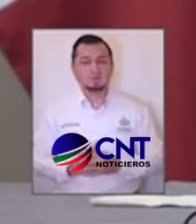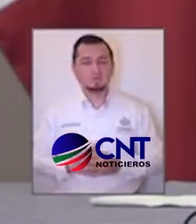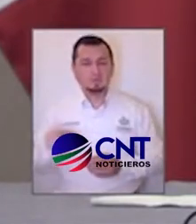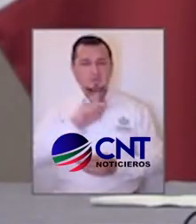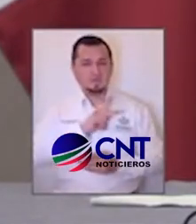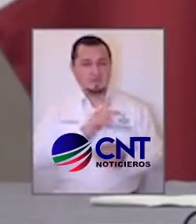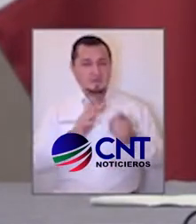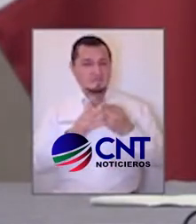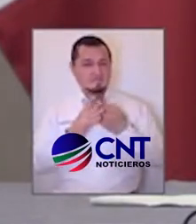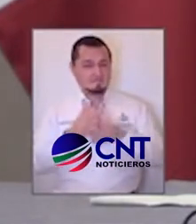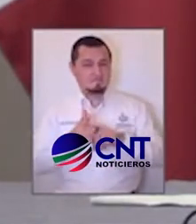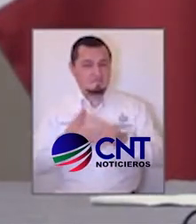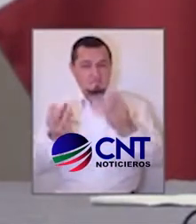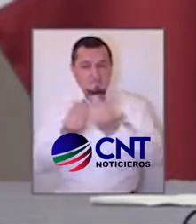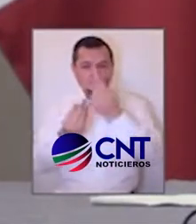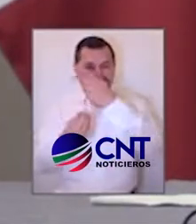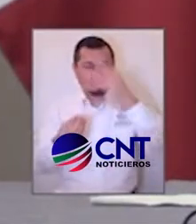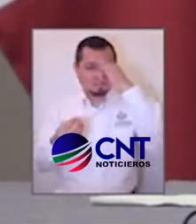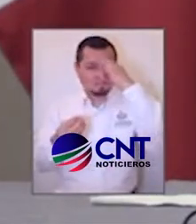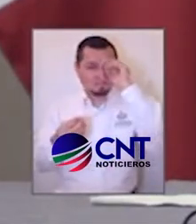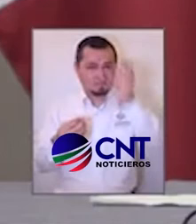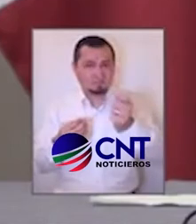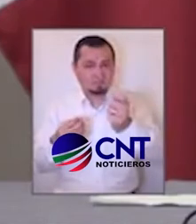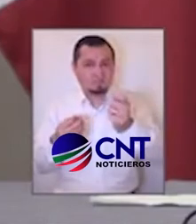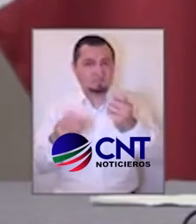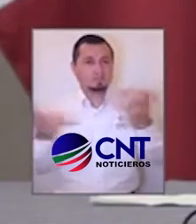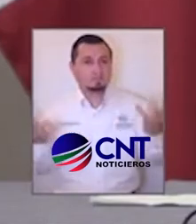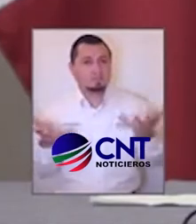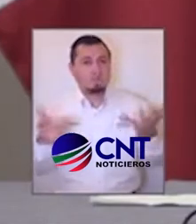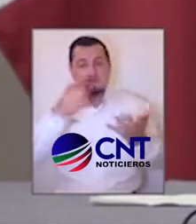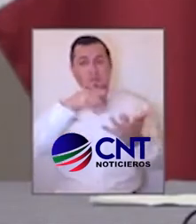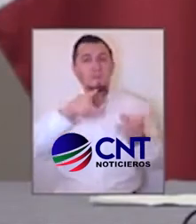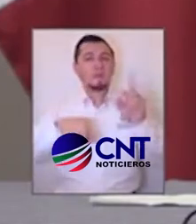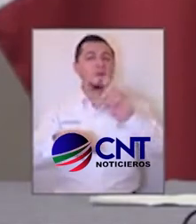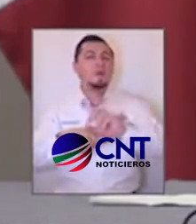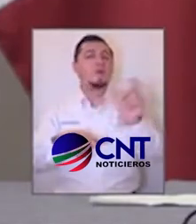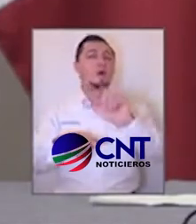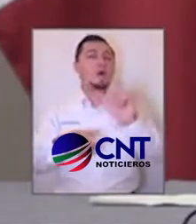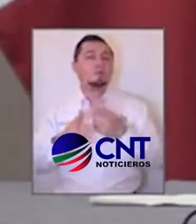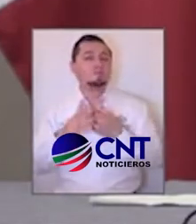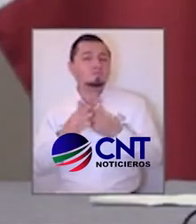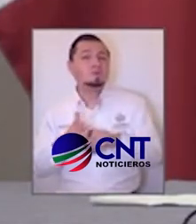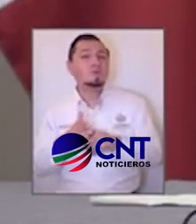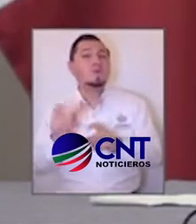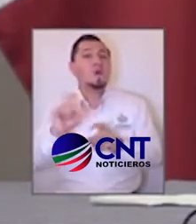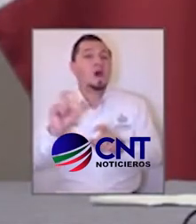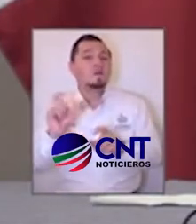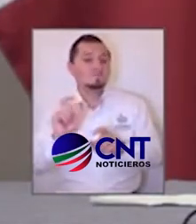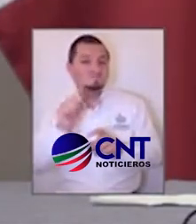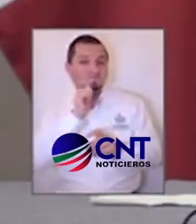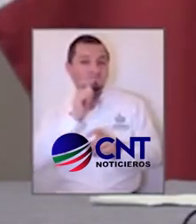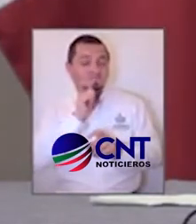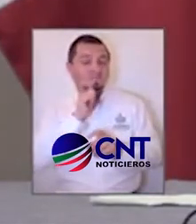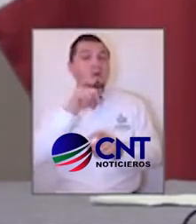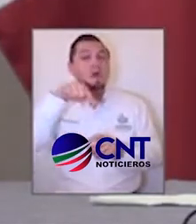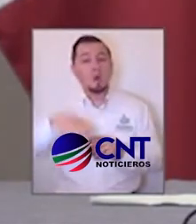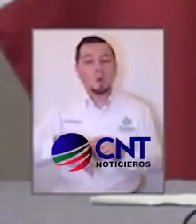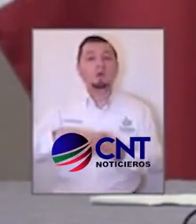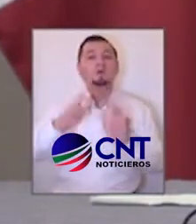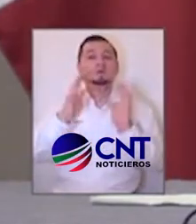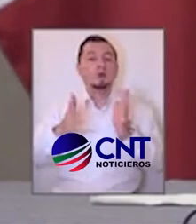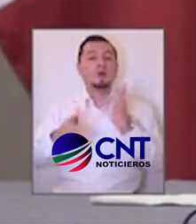Jalisco al inicio de la emergencia sanitaria, que como ustedes recordarán dijimos cuándo iniciaba pero no sabíamos cuándo iba a